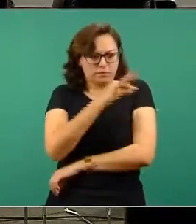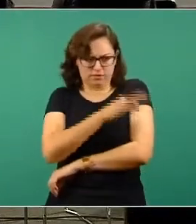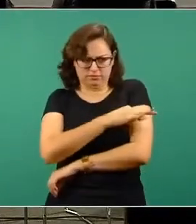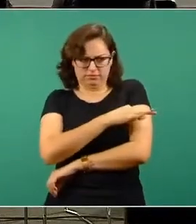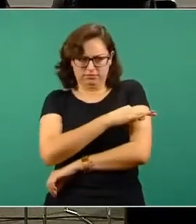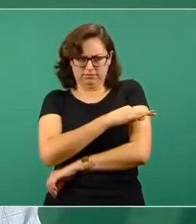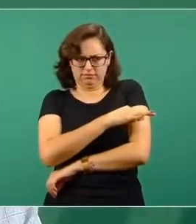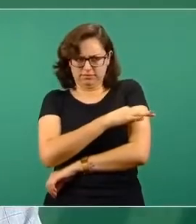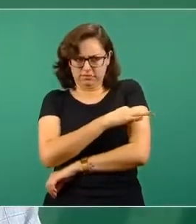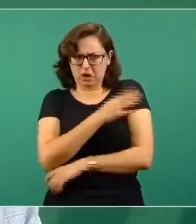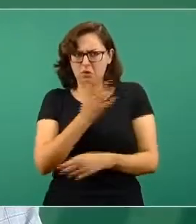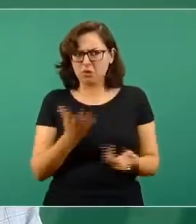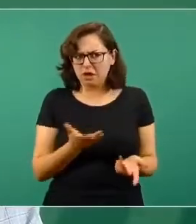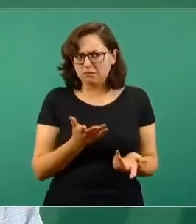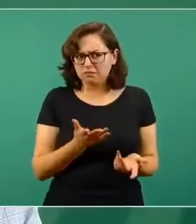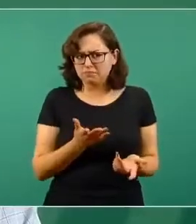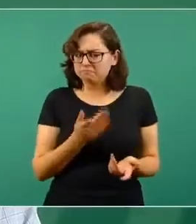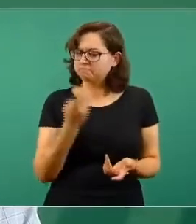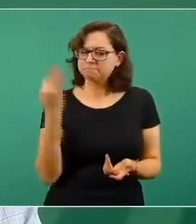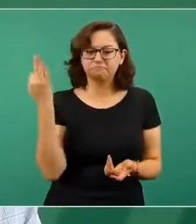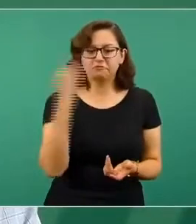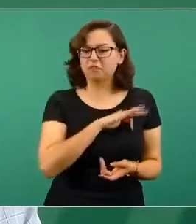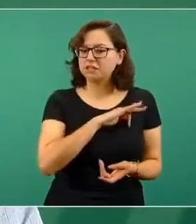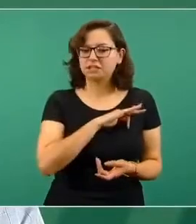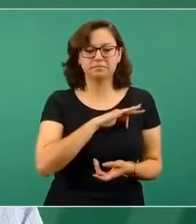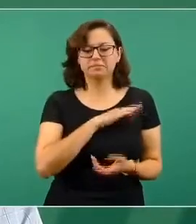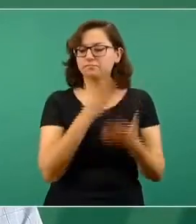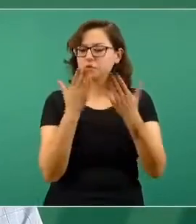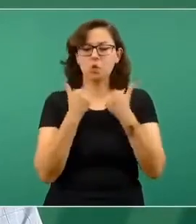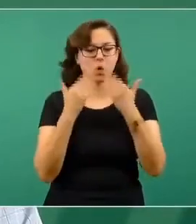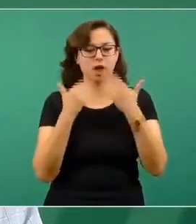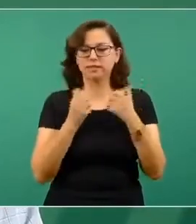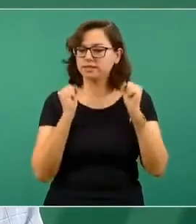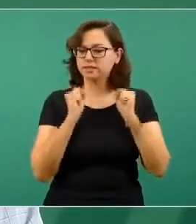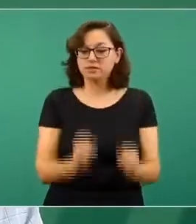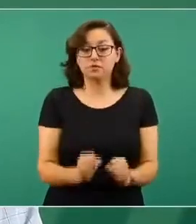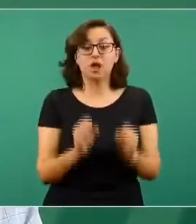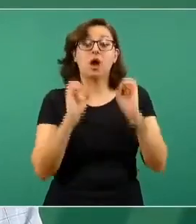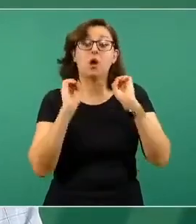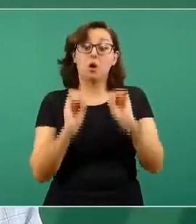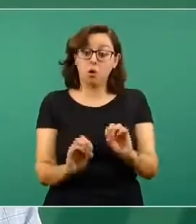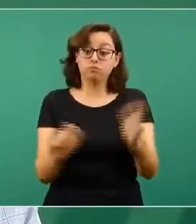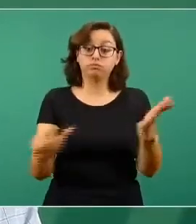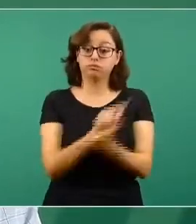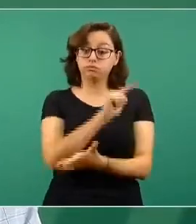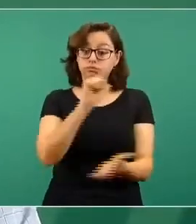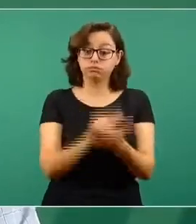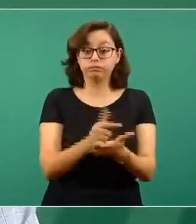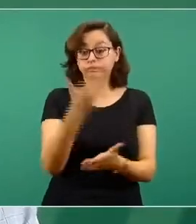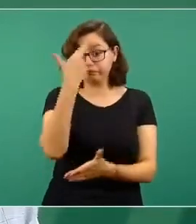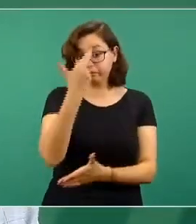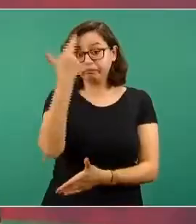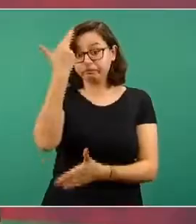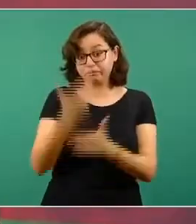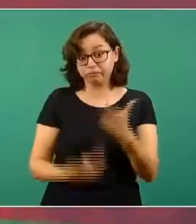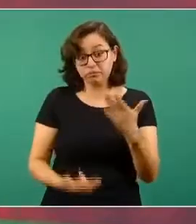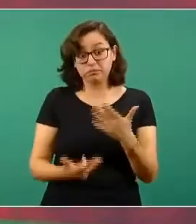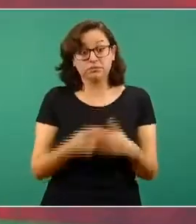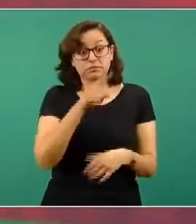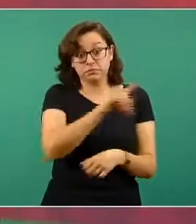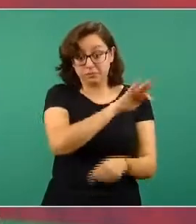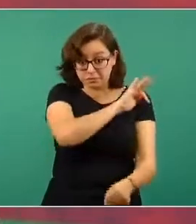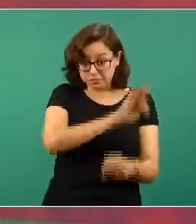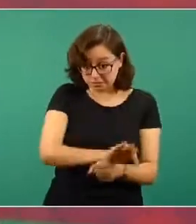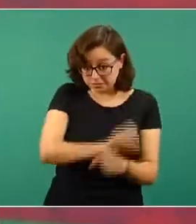considerar como una vacuna falsa o como una vacuna que ingresó ilegalmente al país y que obviamente nadie